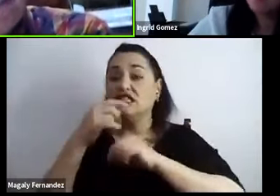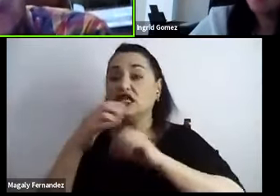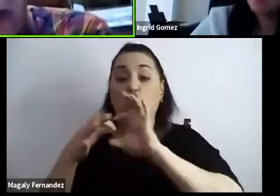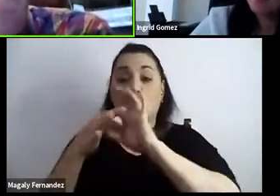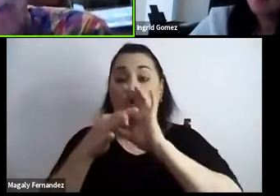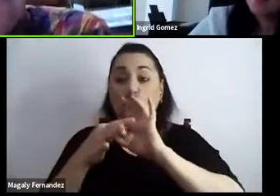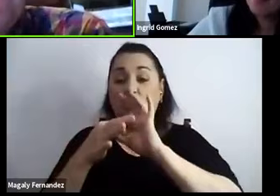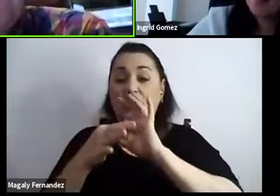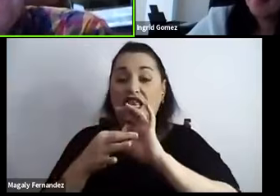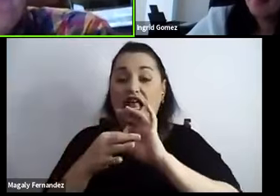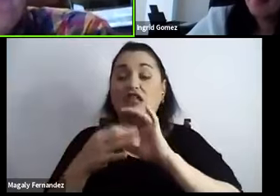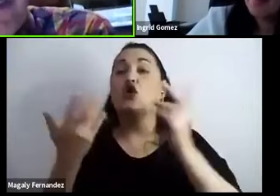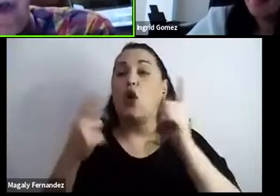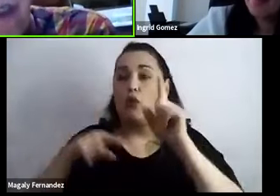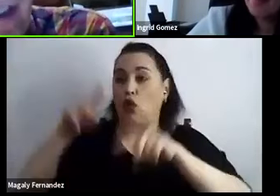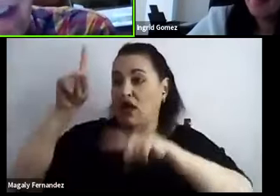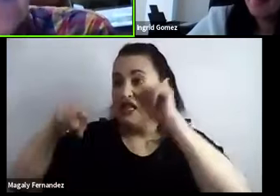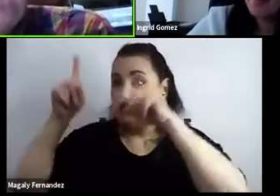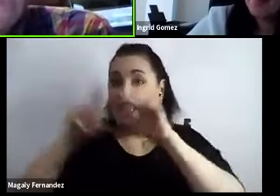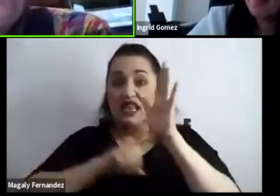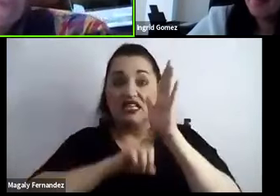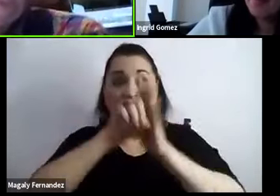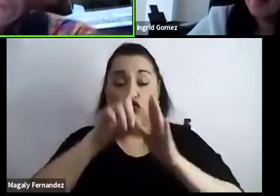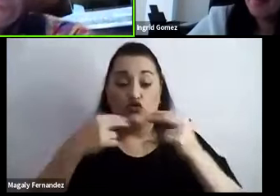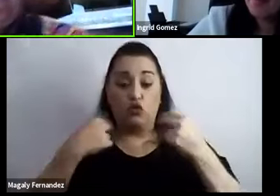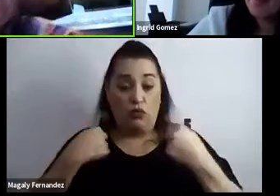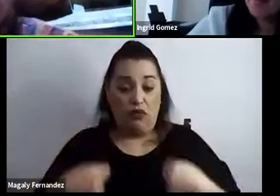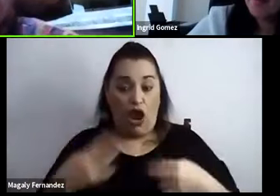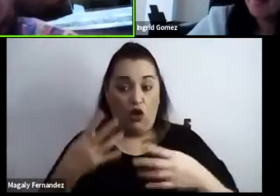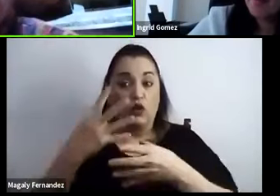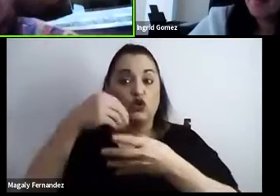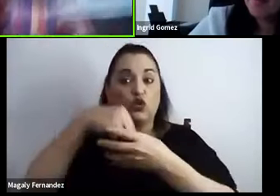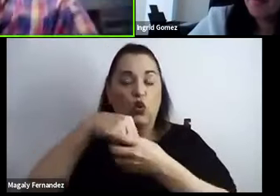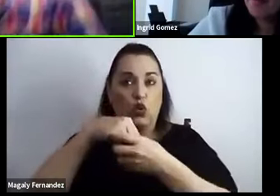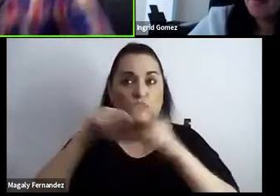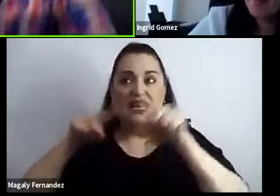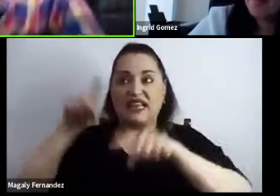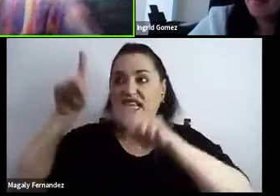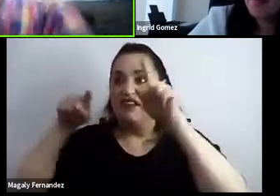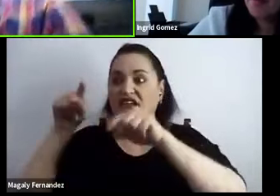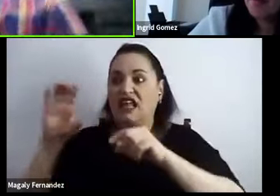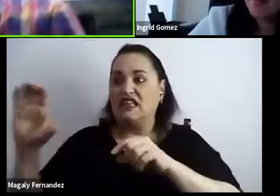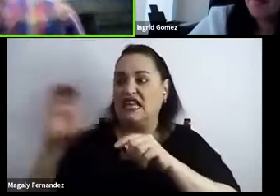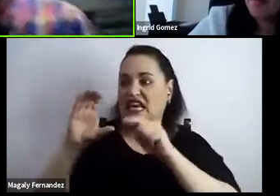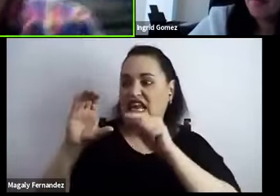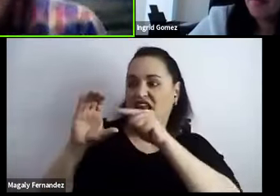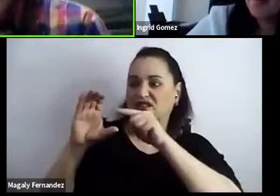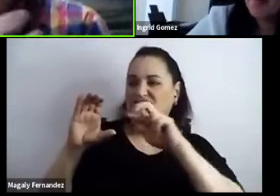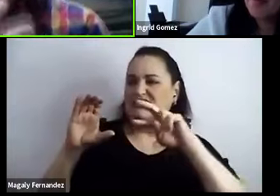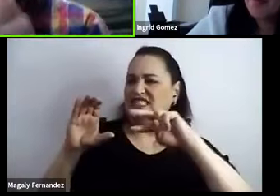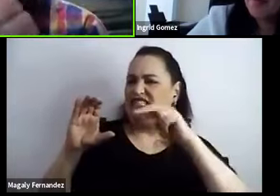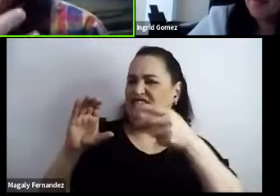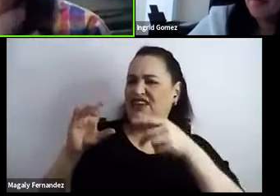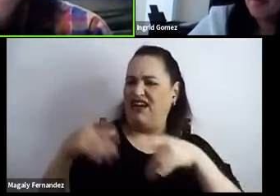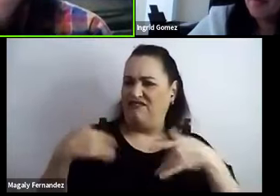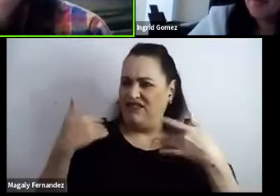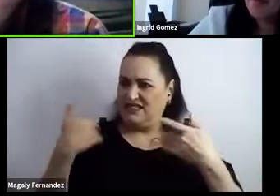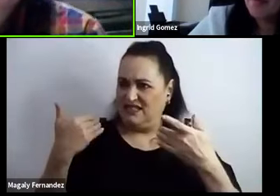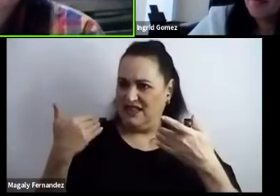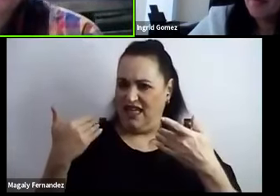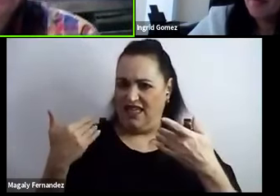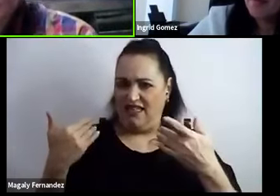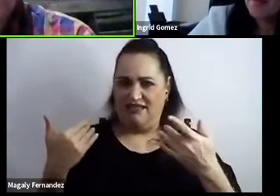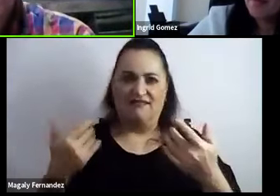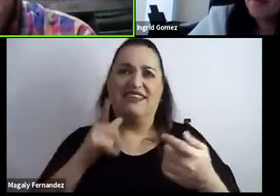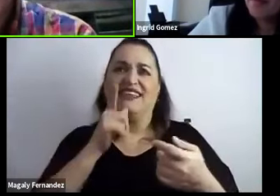cuales, como en el índice de desarrollo humano, introducen el nivel de ingresos como un factor de felicidad, pero ¿quién puede,